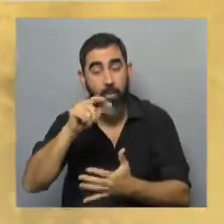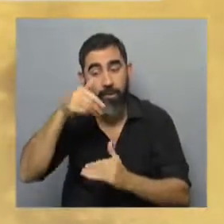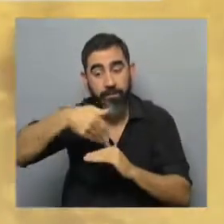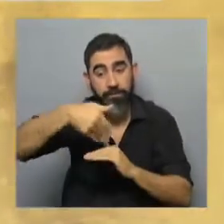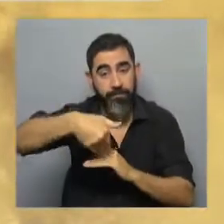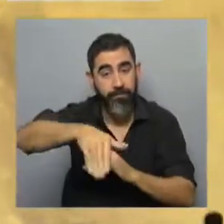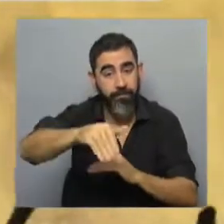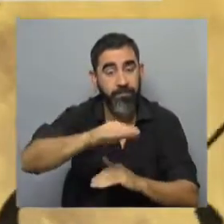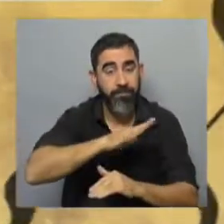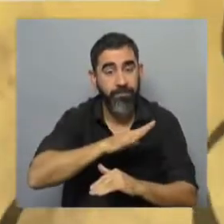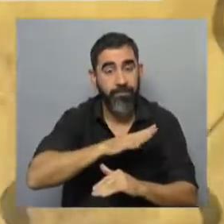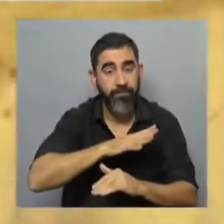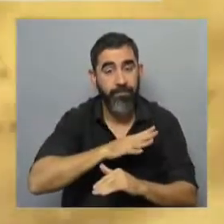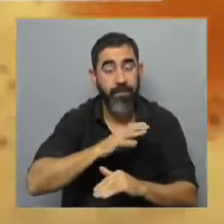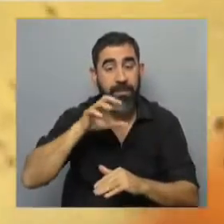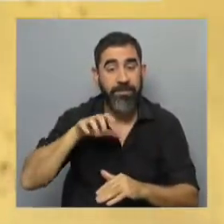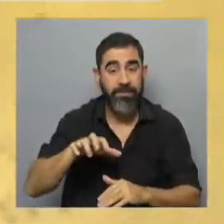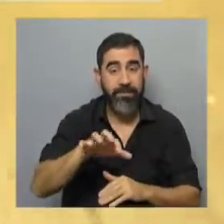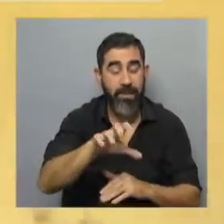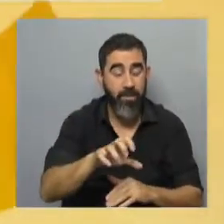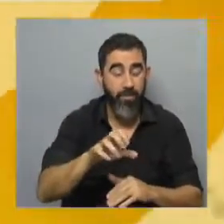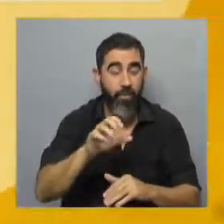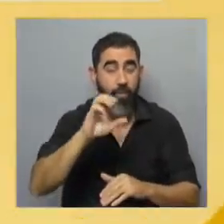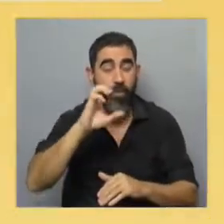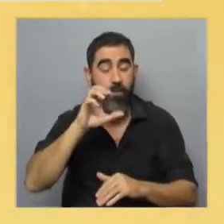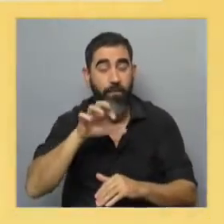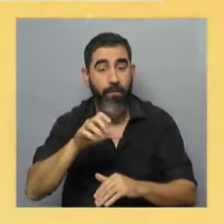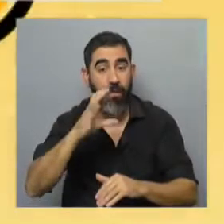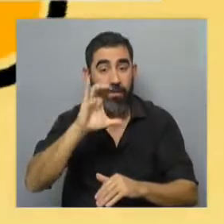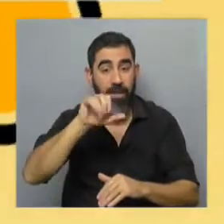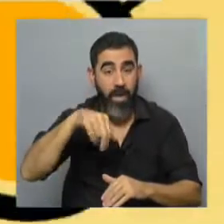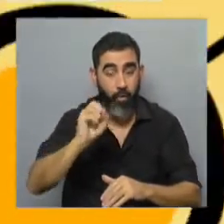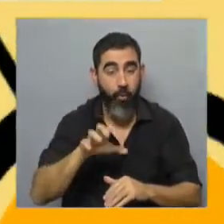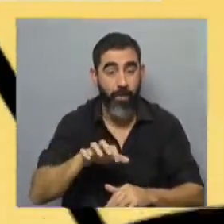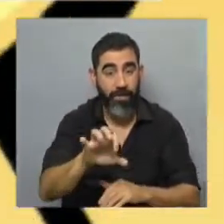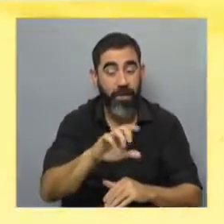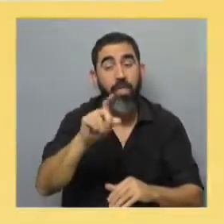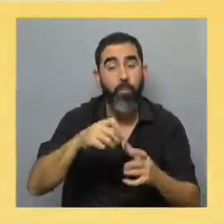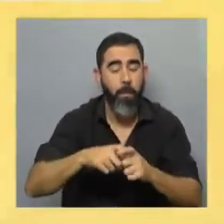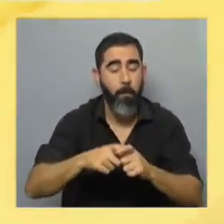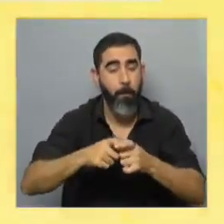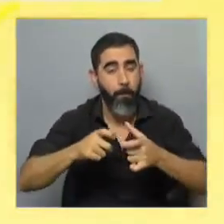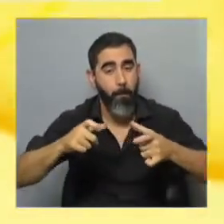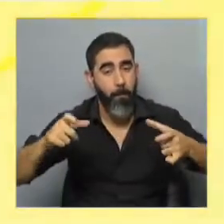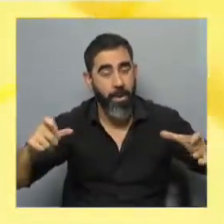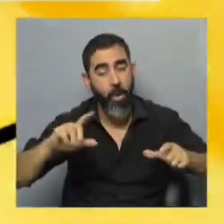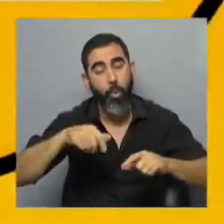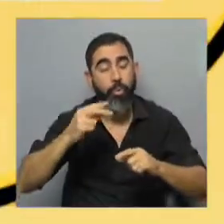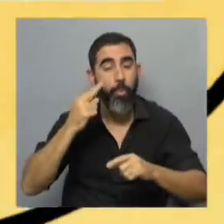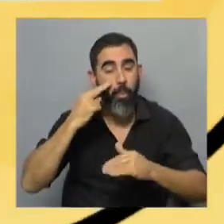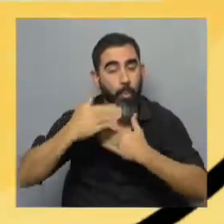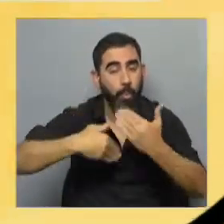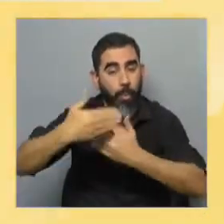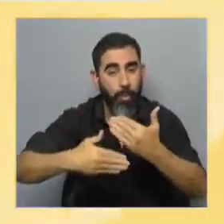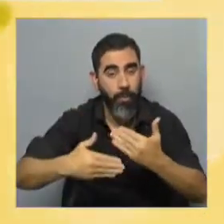ahí aparece la cianobacteria, que es el problema que más conocemos, uh-huh. Y el exceso de cianobacteria después se encadena con otra serie de procesos